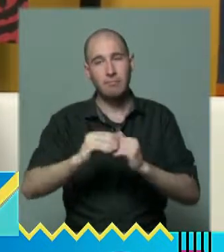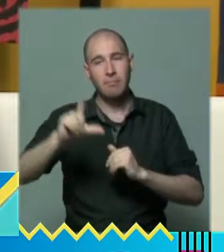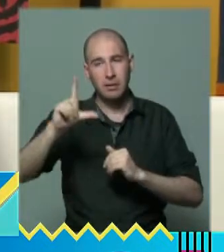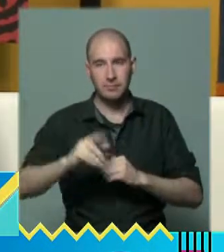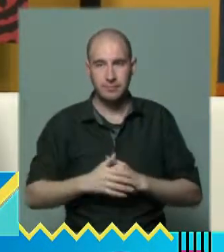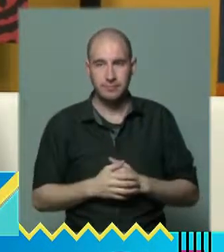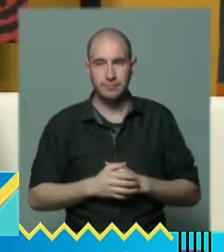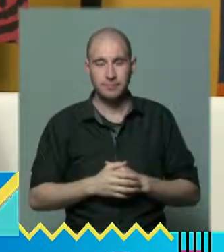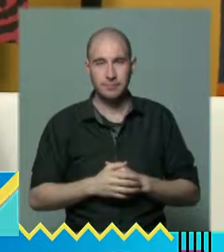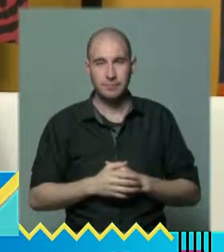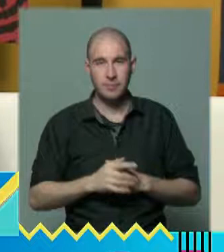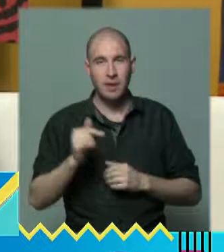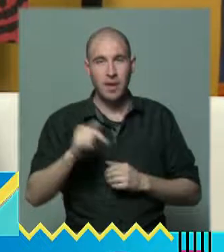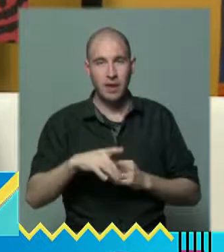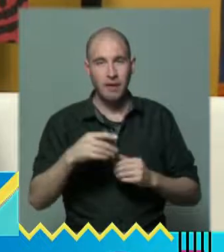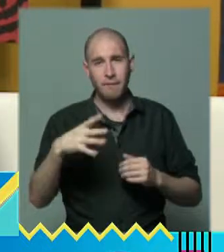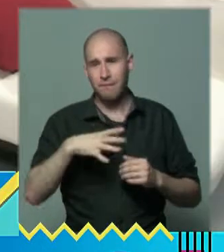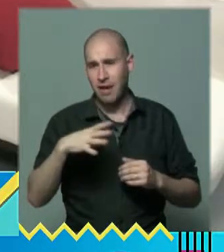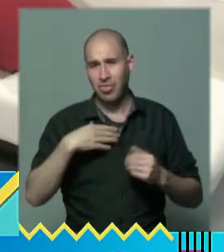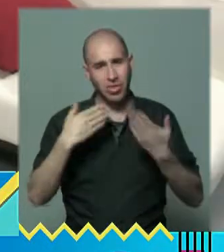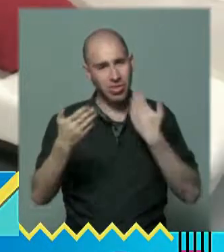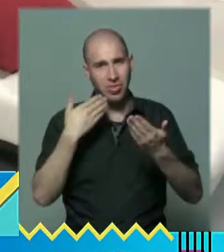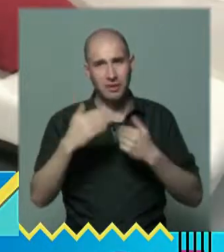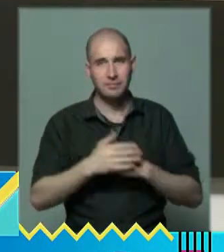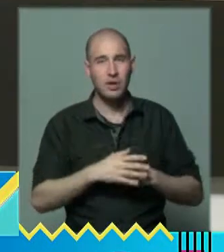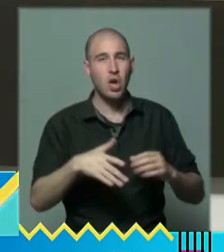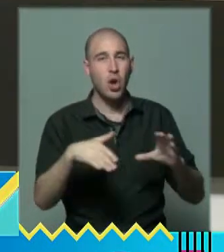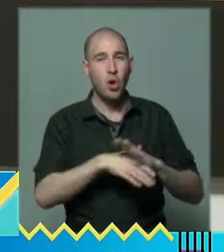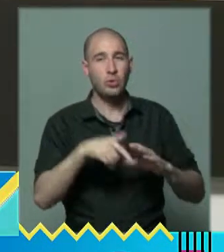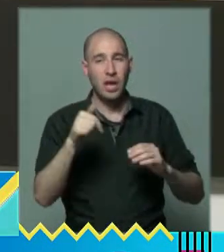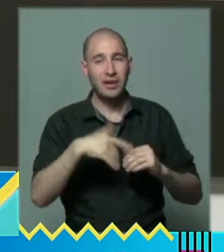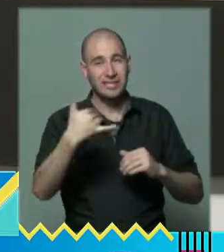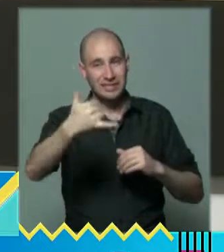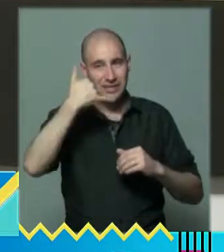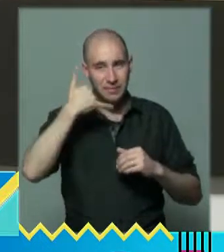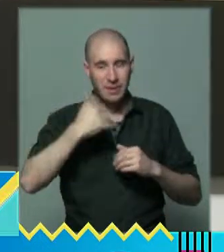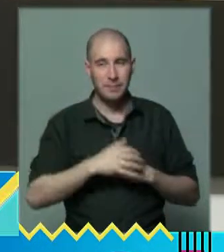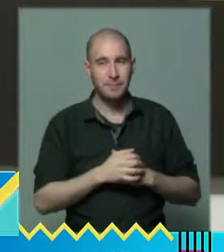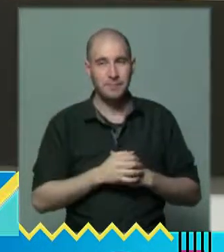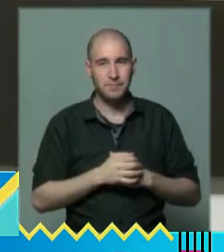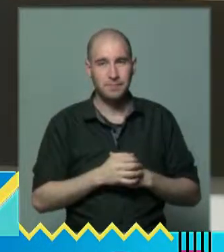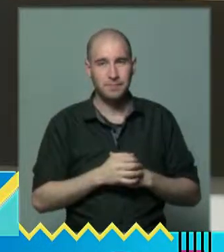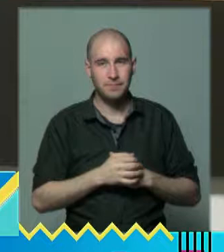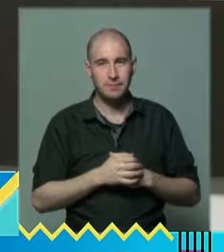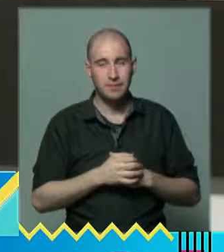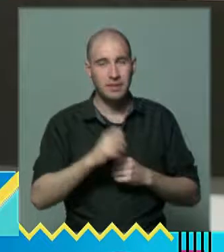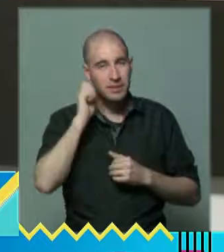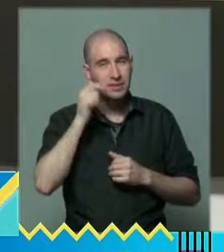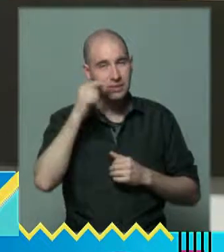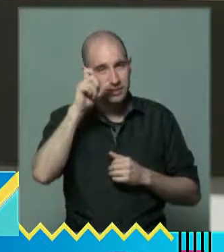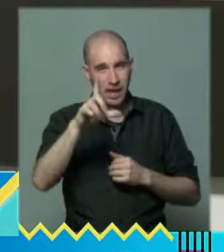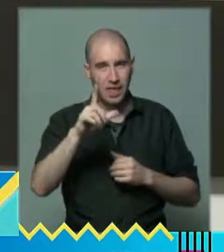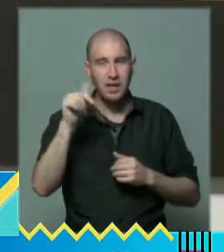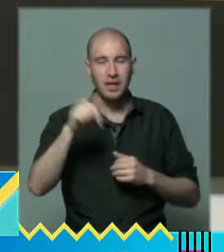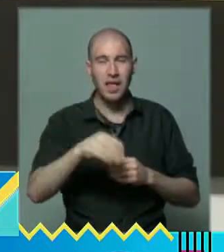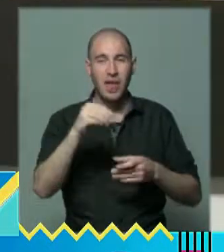Bueno, hay mucha tela por cortar con respecto a este tema. Exactamente. Justo tenemos llamada telefónica con Gisela Lamberti,